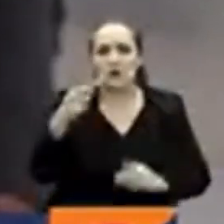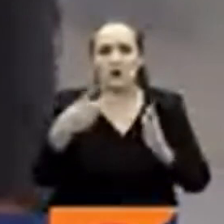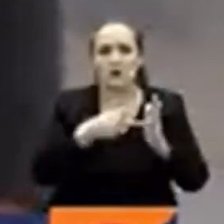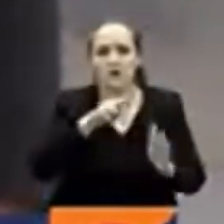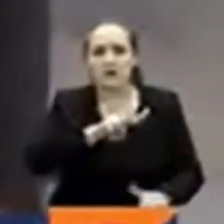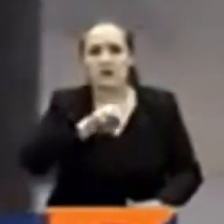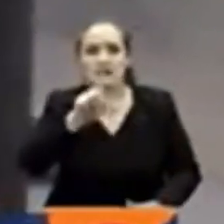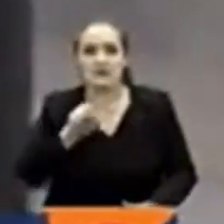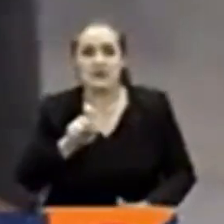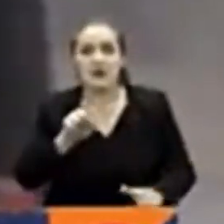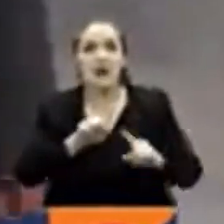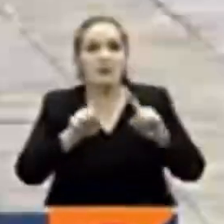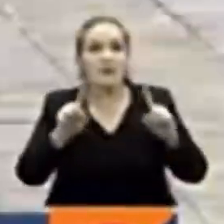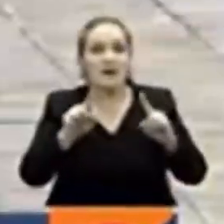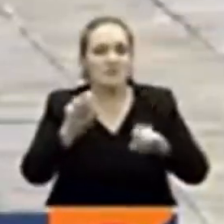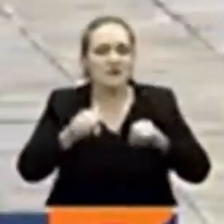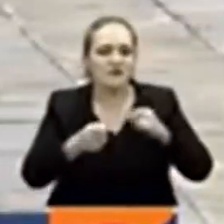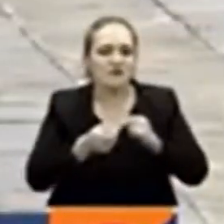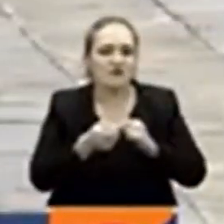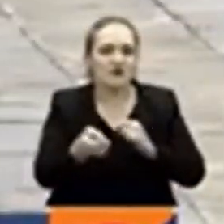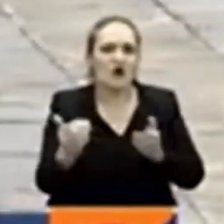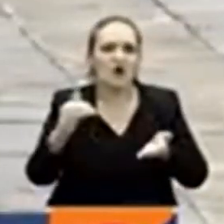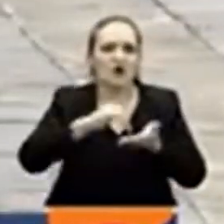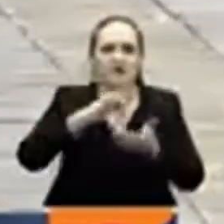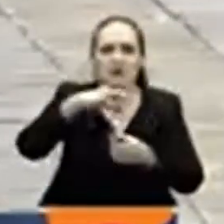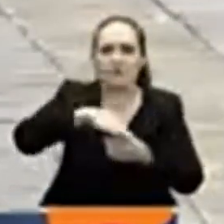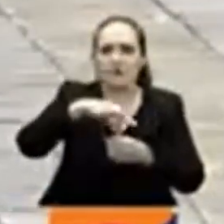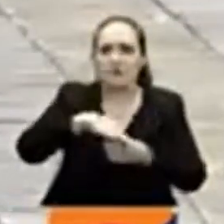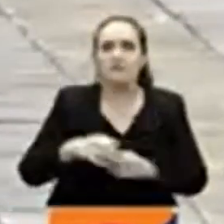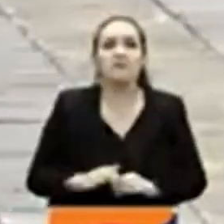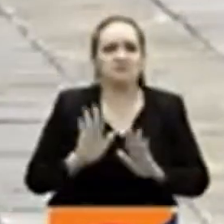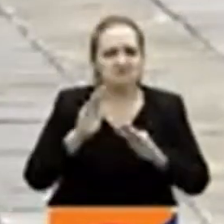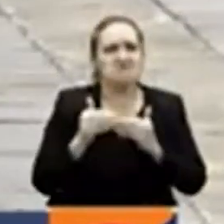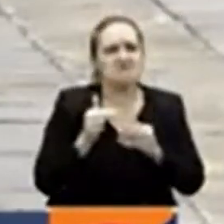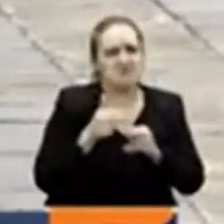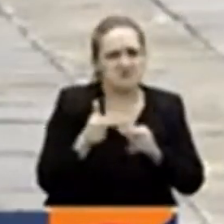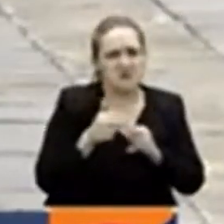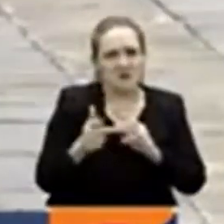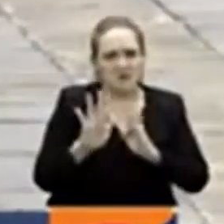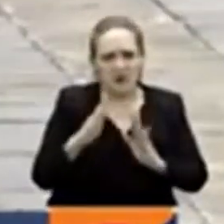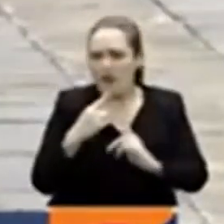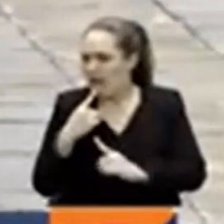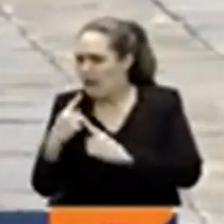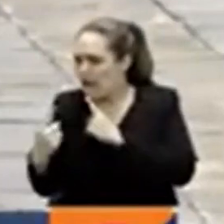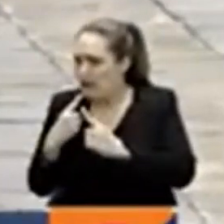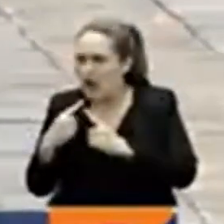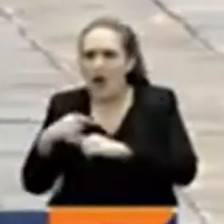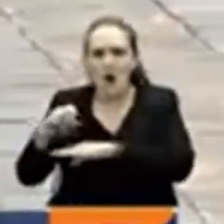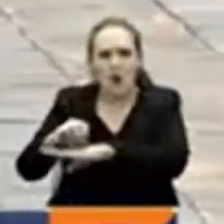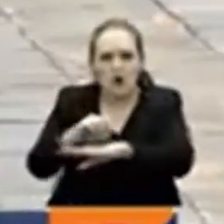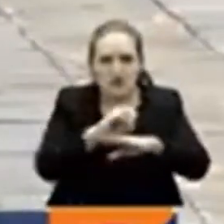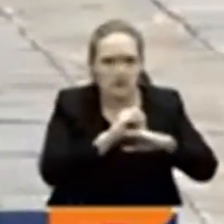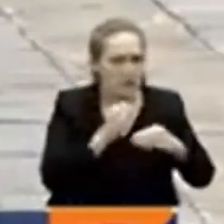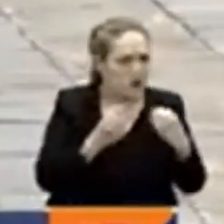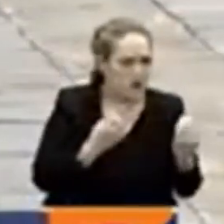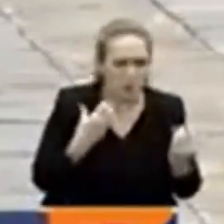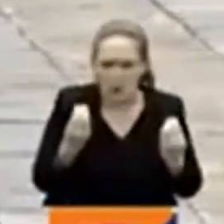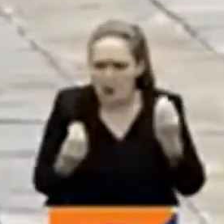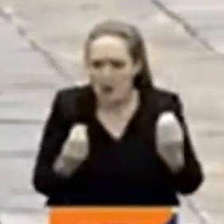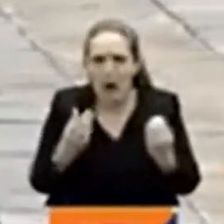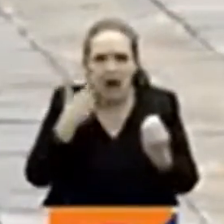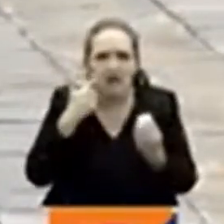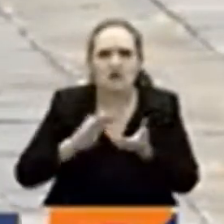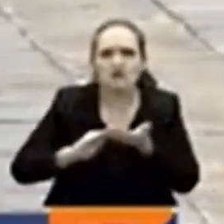hoy no descartó elecciones adelantadas. Más adelante, en coordinación con todas las organizaciones, estaremos viendo